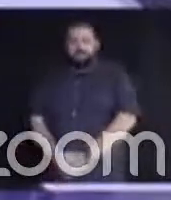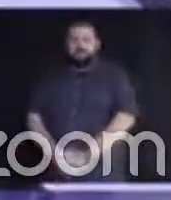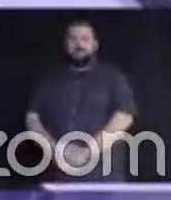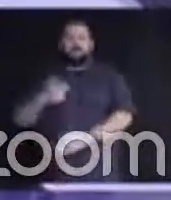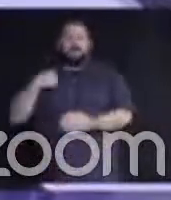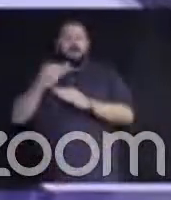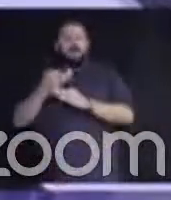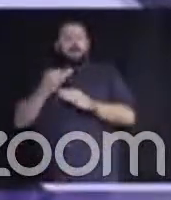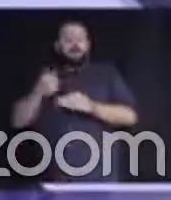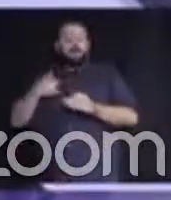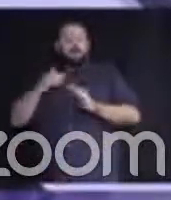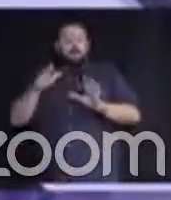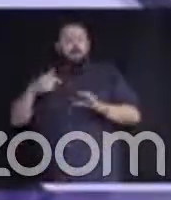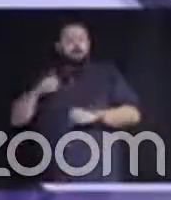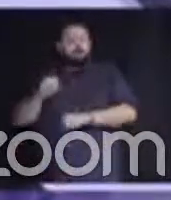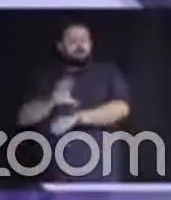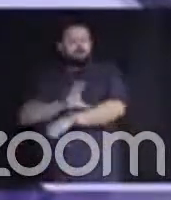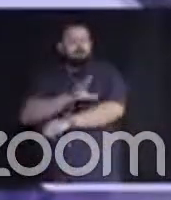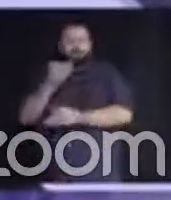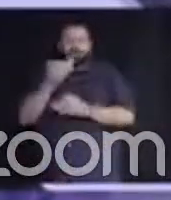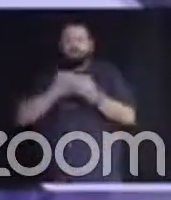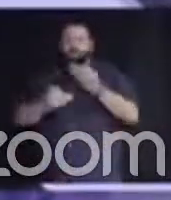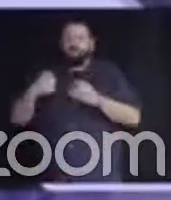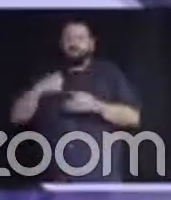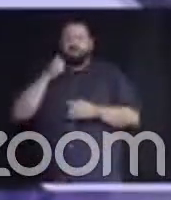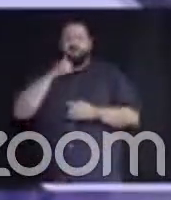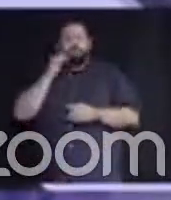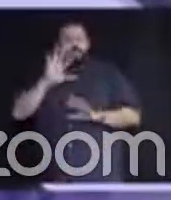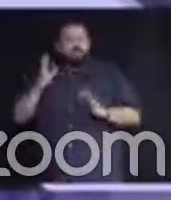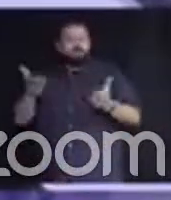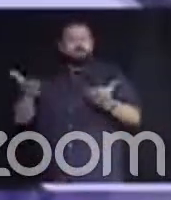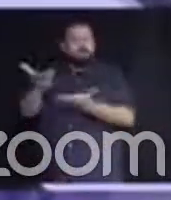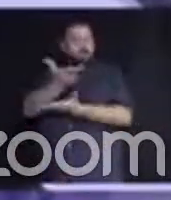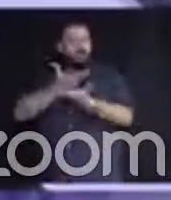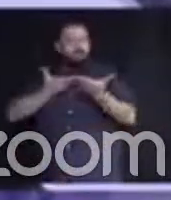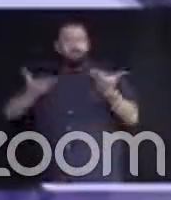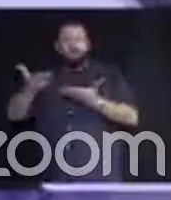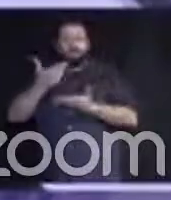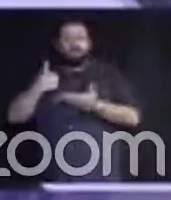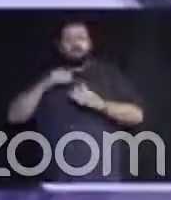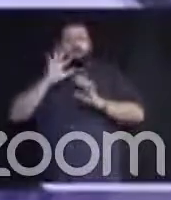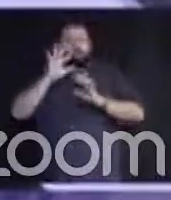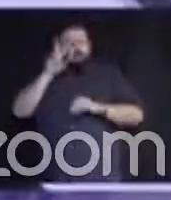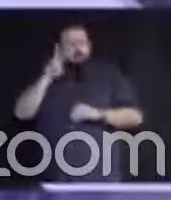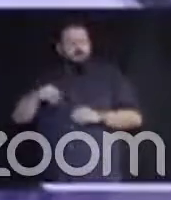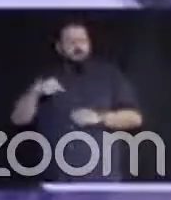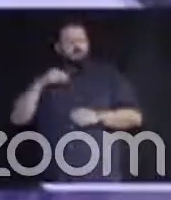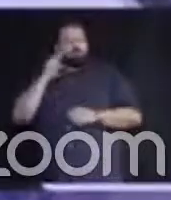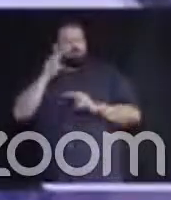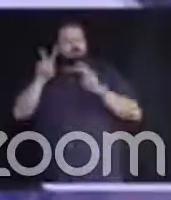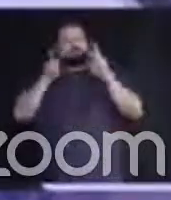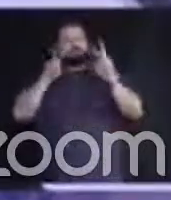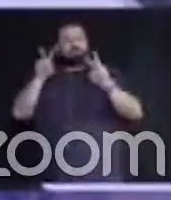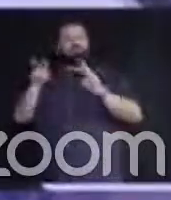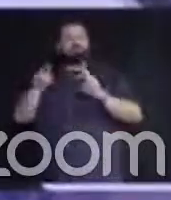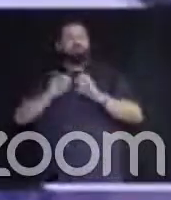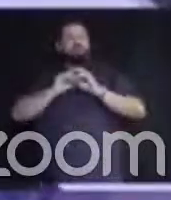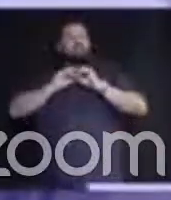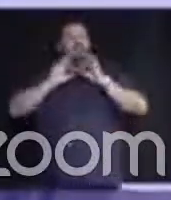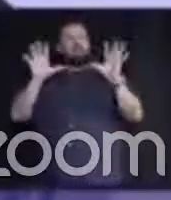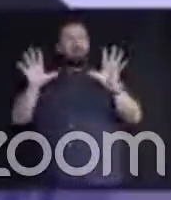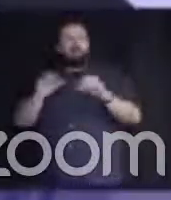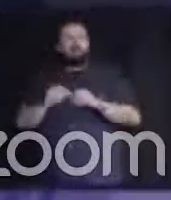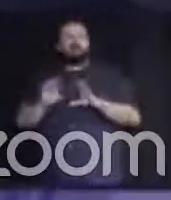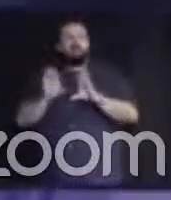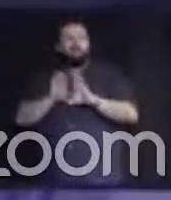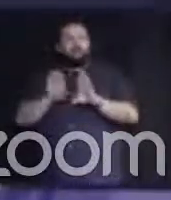por todo lo que se ha dicho, todo lo que se ha compartido. Y noto mucha claridad. ¿Se fijan cómo los diamantes